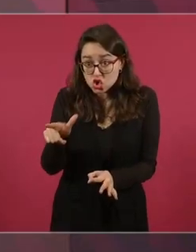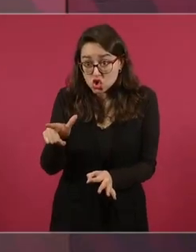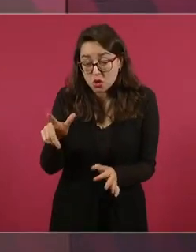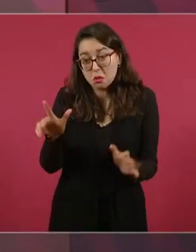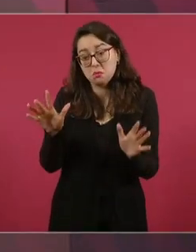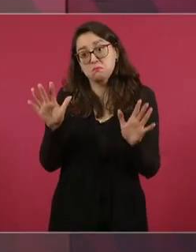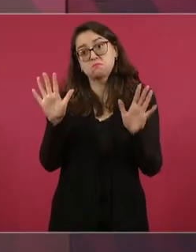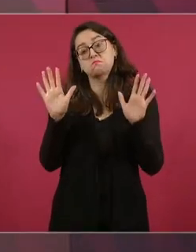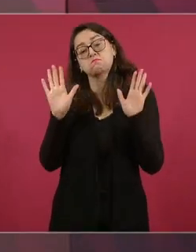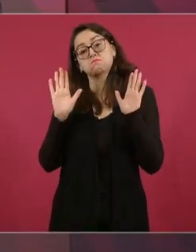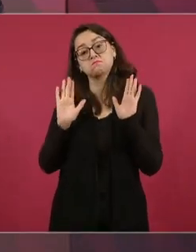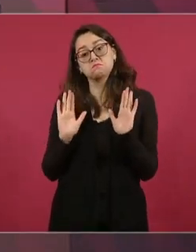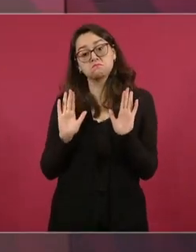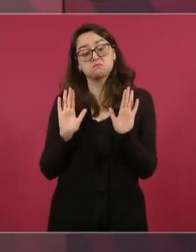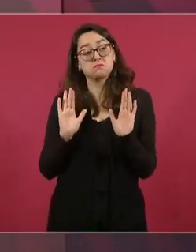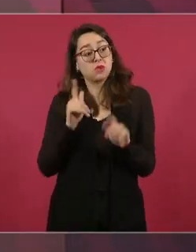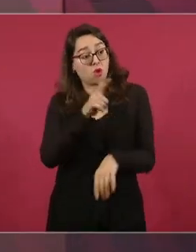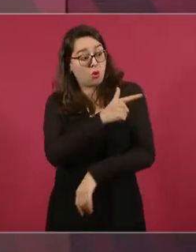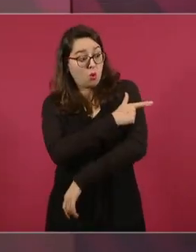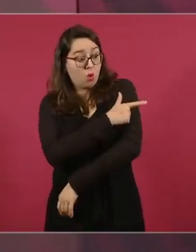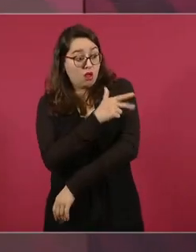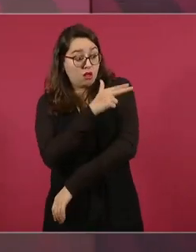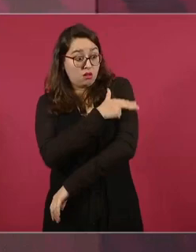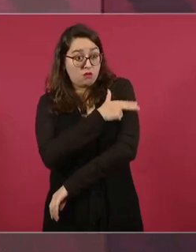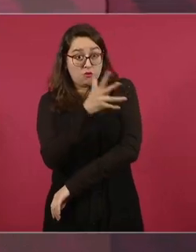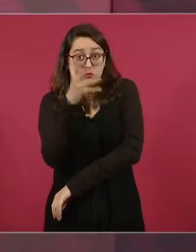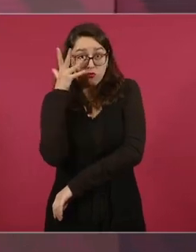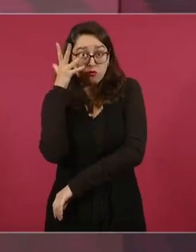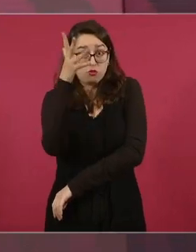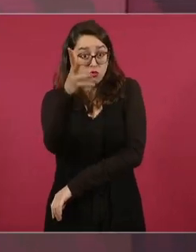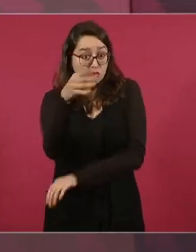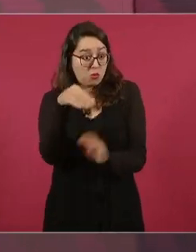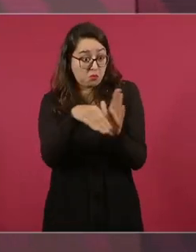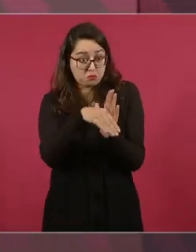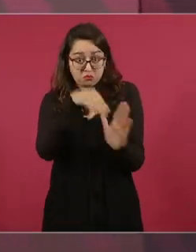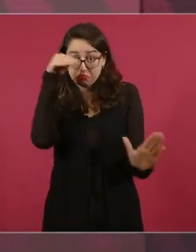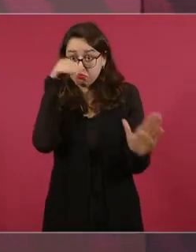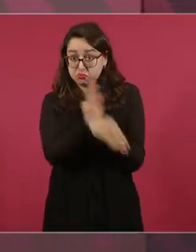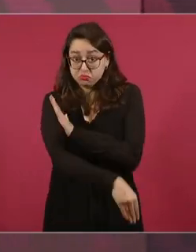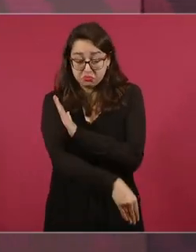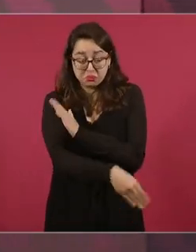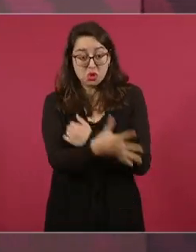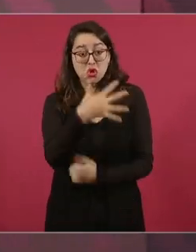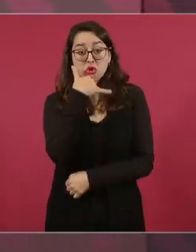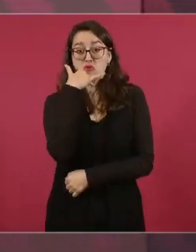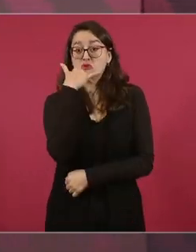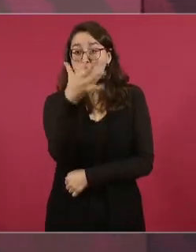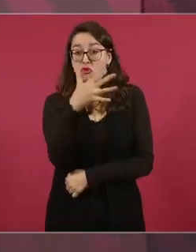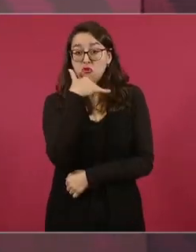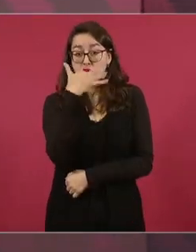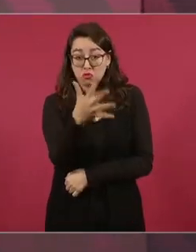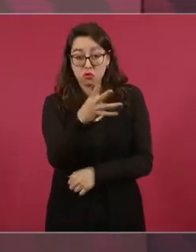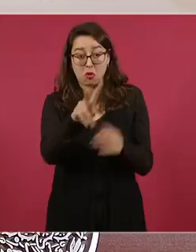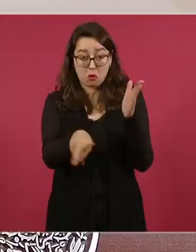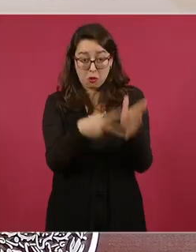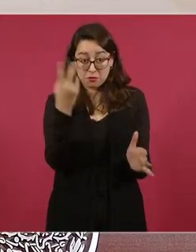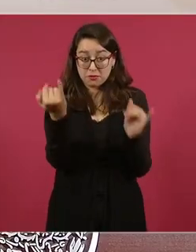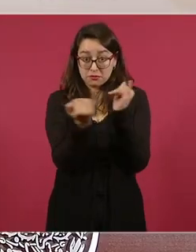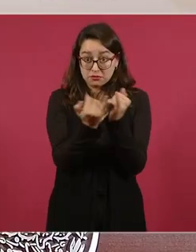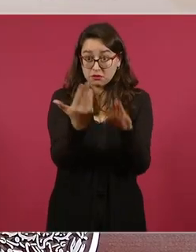se echa a perder la Guardia Nacional, se corrompe, pasa lo mismo que sucedió con la Policía Federal